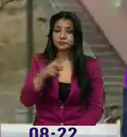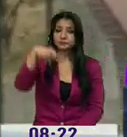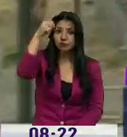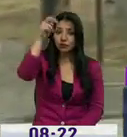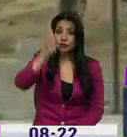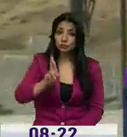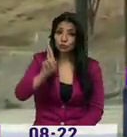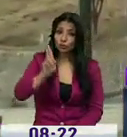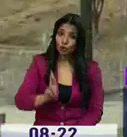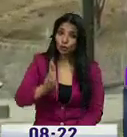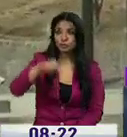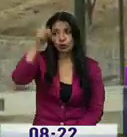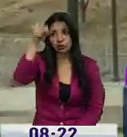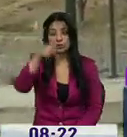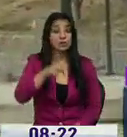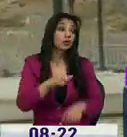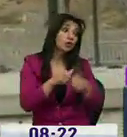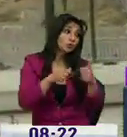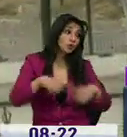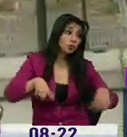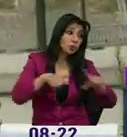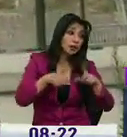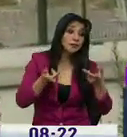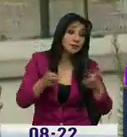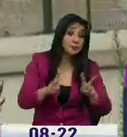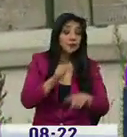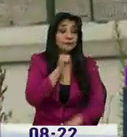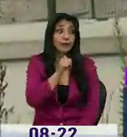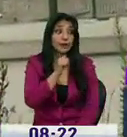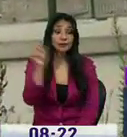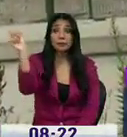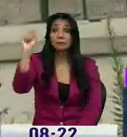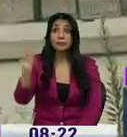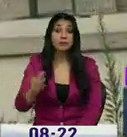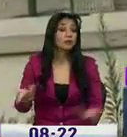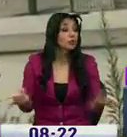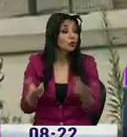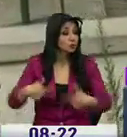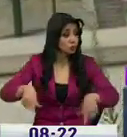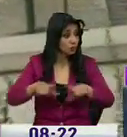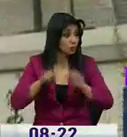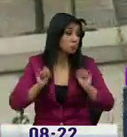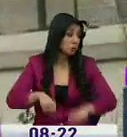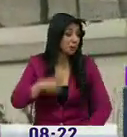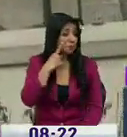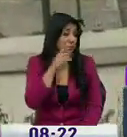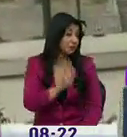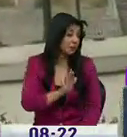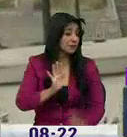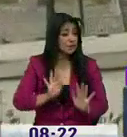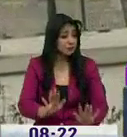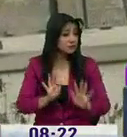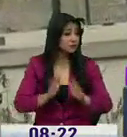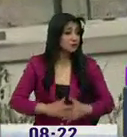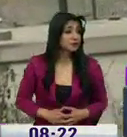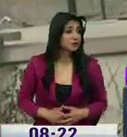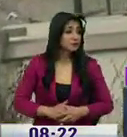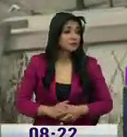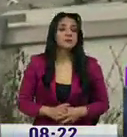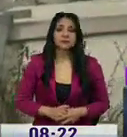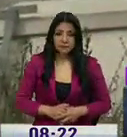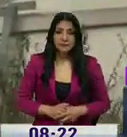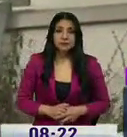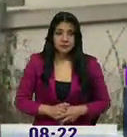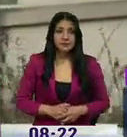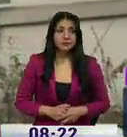sur. ¿Y hay en algunos otros espacios entonces que... pues están también pensando en hacer este tipo de murales? Sí,